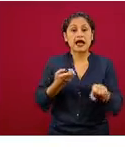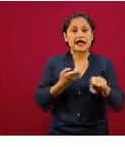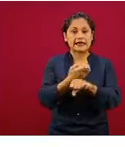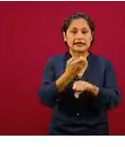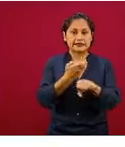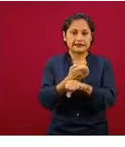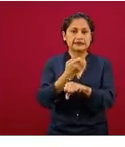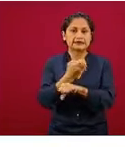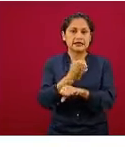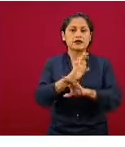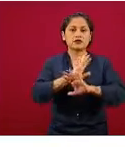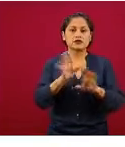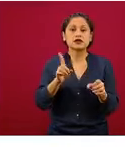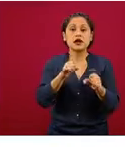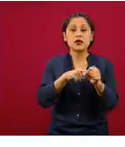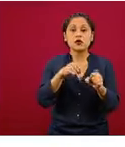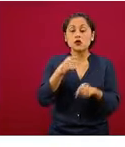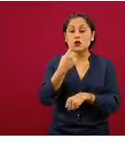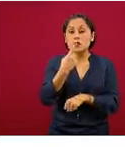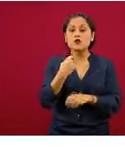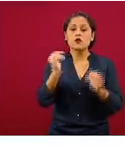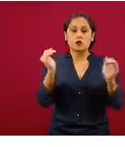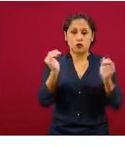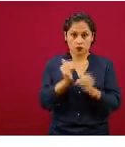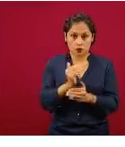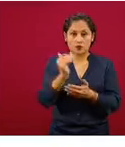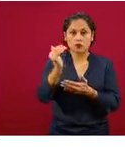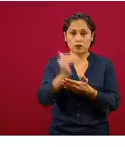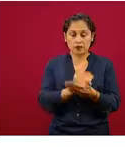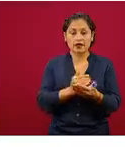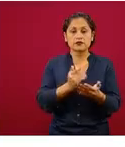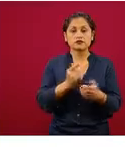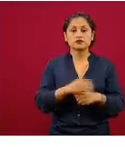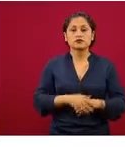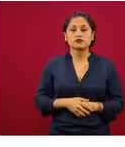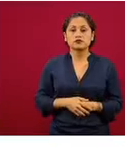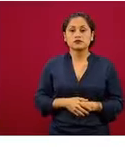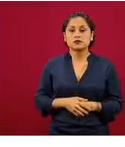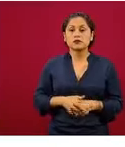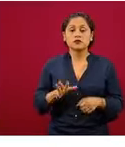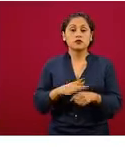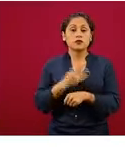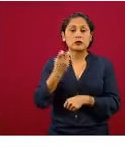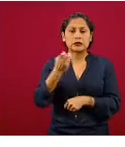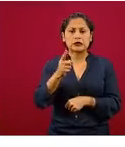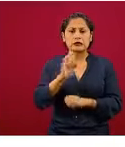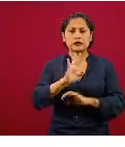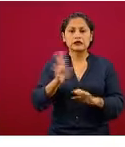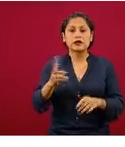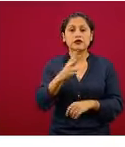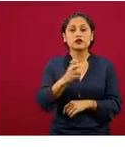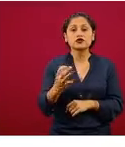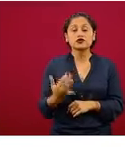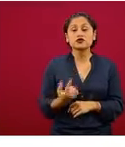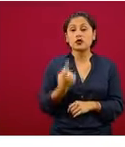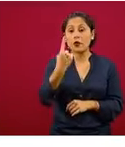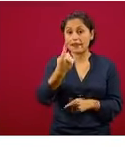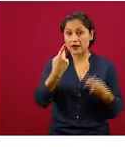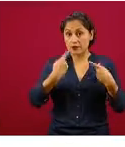tienen el color rojo, que identifica haber sobrepasado los 251